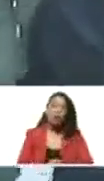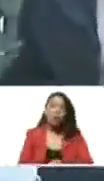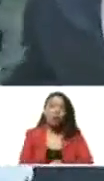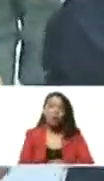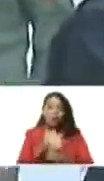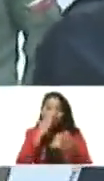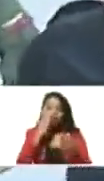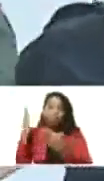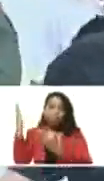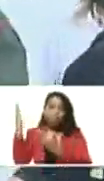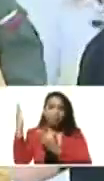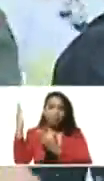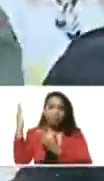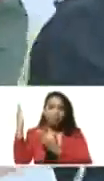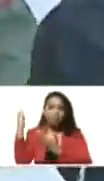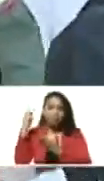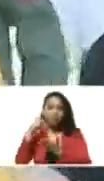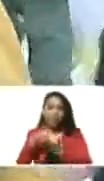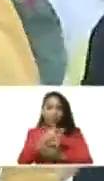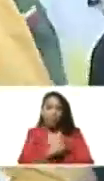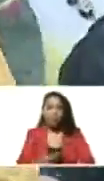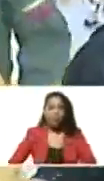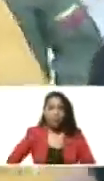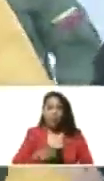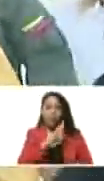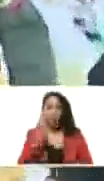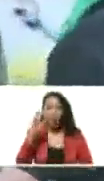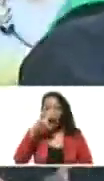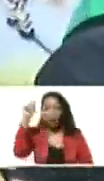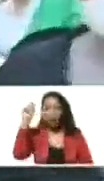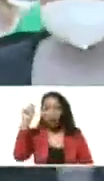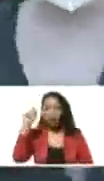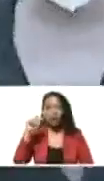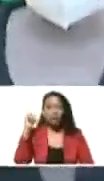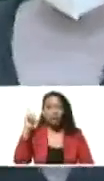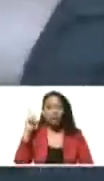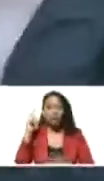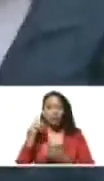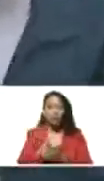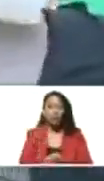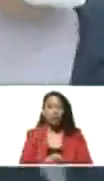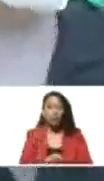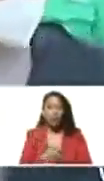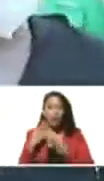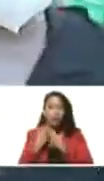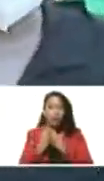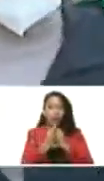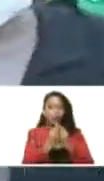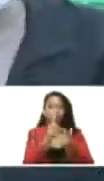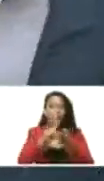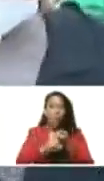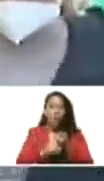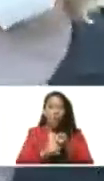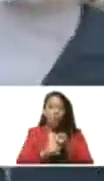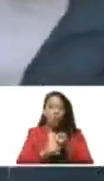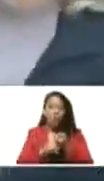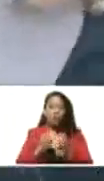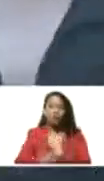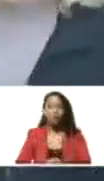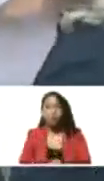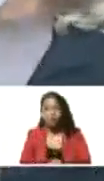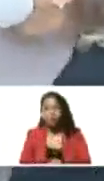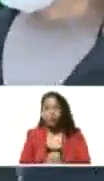apreciar, aquí se encuentra el presidente de la República Bolivariana de Venezuela, Nicolás Maduro Moros, en compañía de la primera combatiente, Cilia